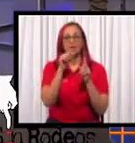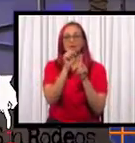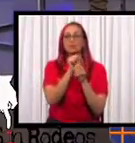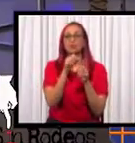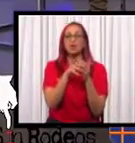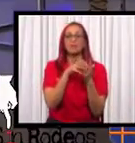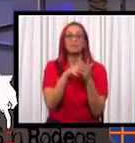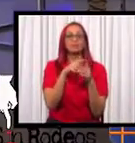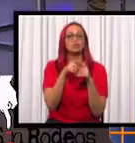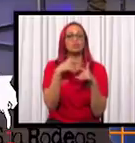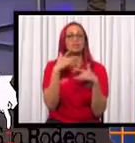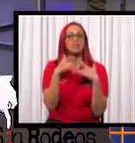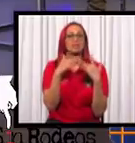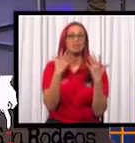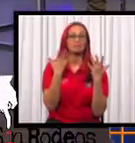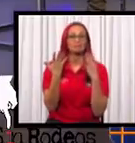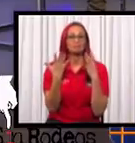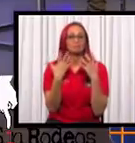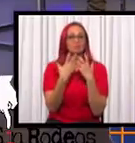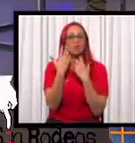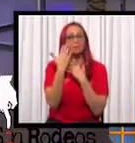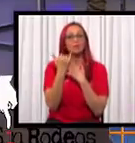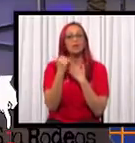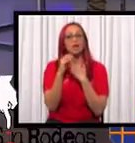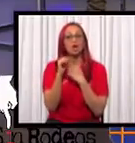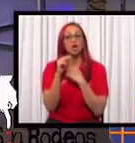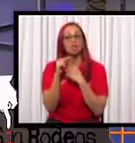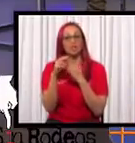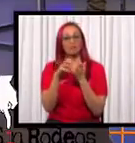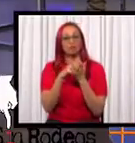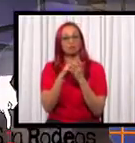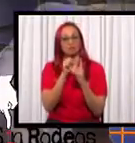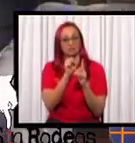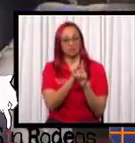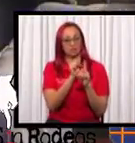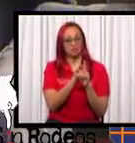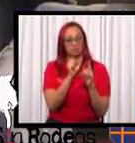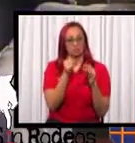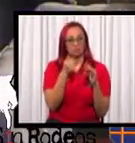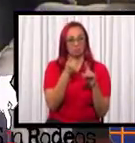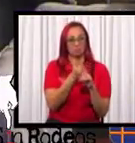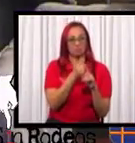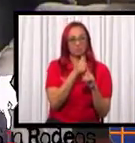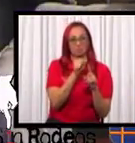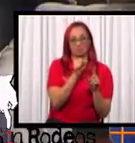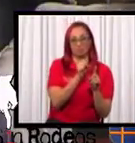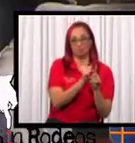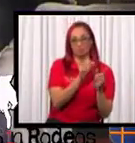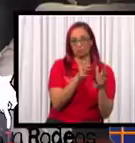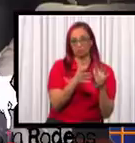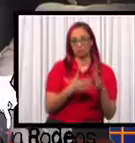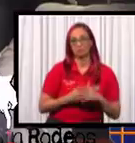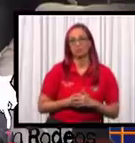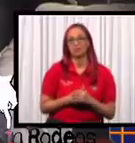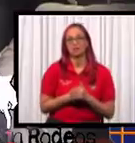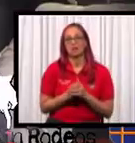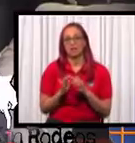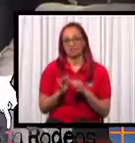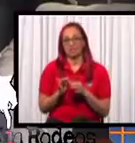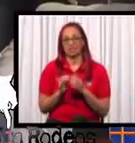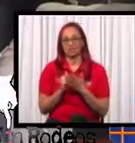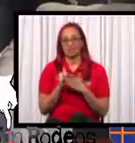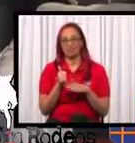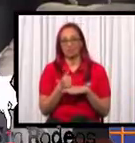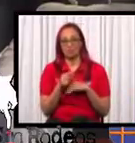de doble filo. ¿Por qué? Porque con arroz tiene una posición, Aninsa tiene otra posición. Los aranceles que estableció el país han